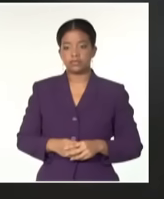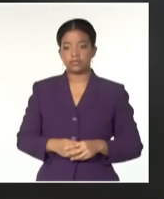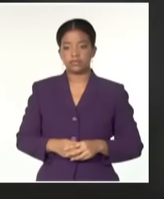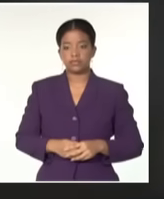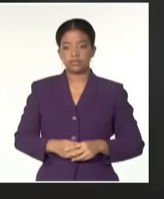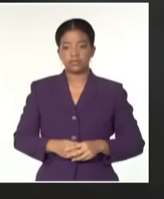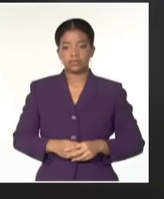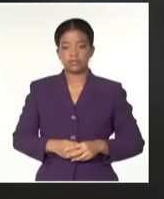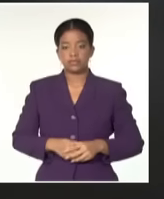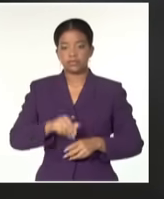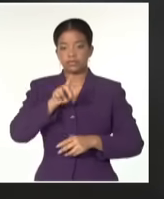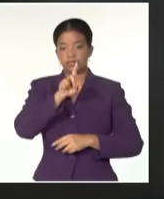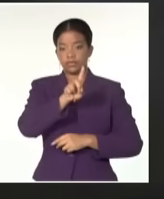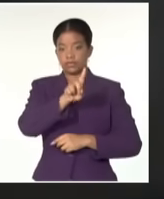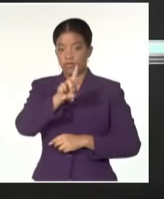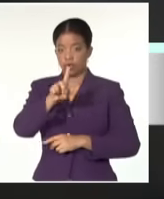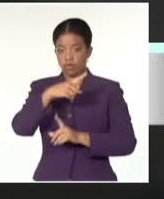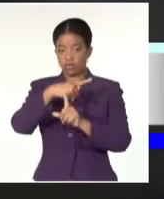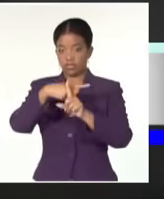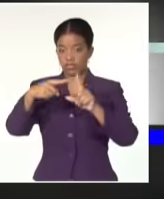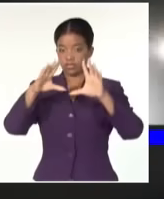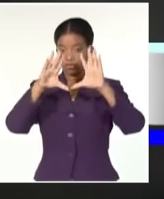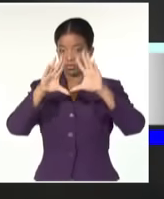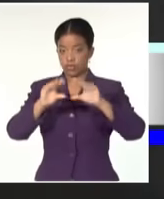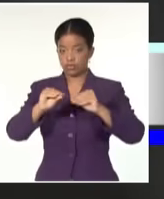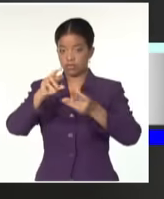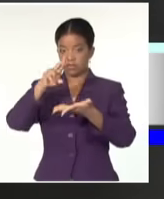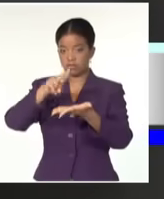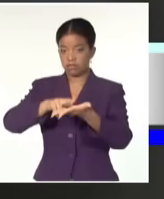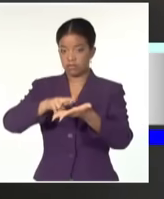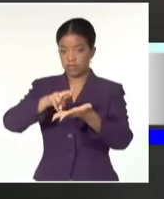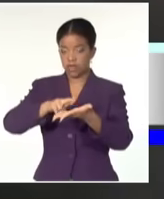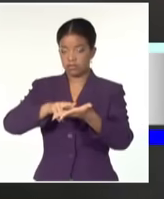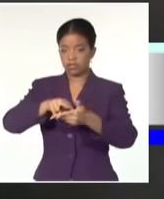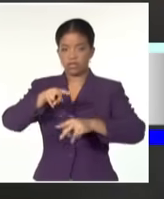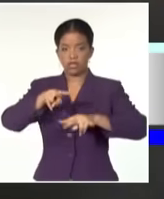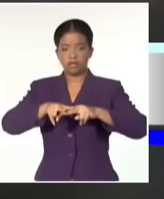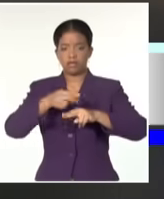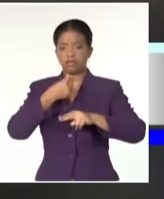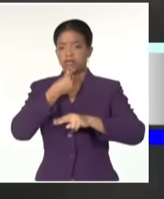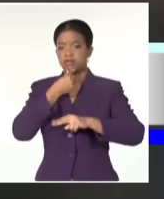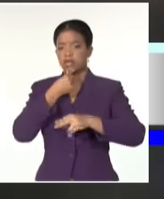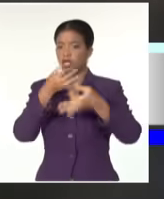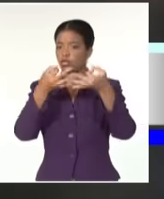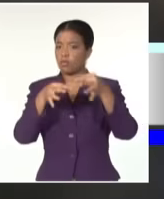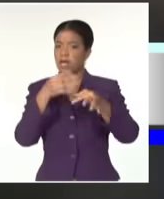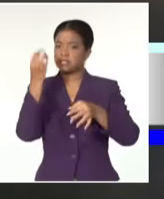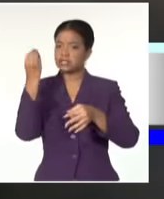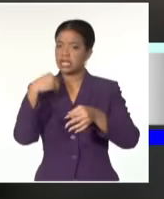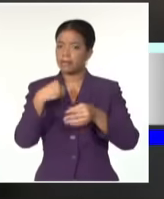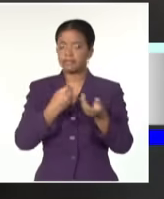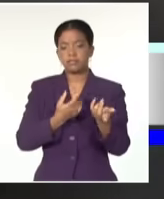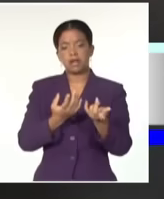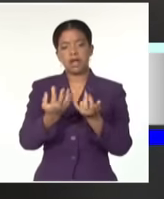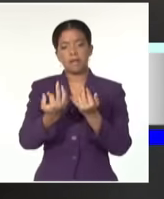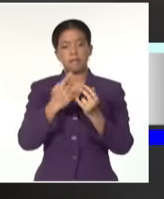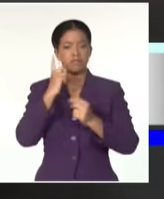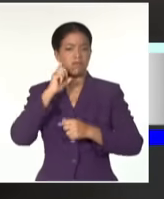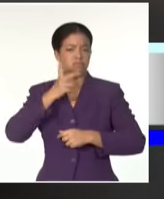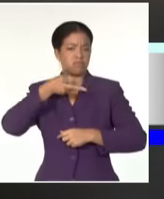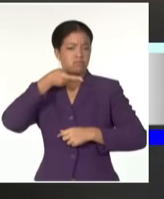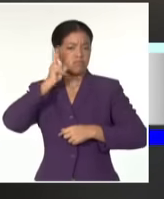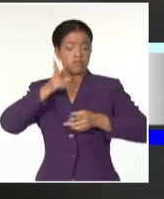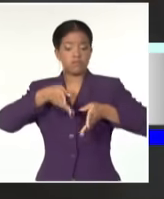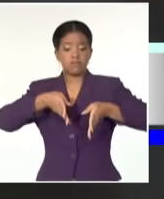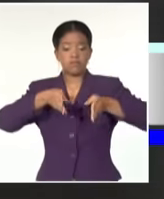A las 11 con 30 minutos de la noche del martes, la vida cotidiana de La Habana Vieja fue interrumpida por un lamentable suceso. El derrumbe del